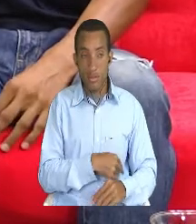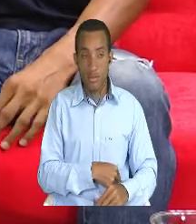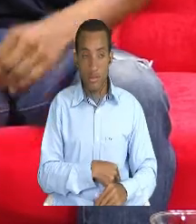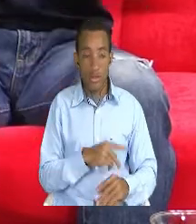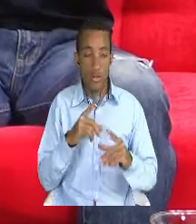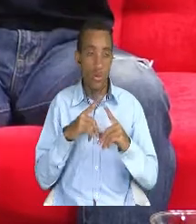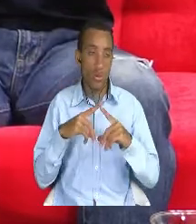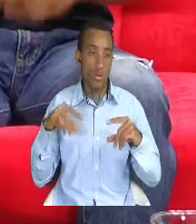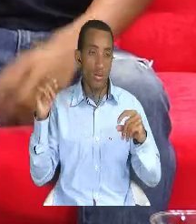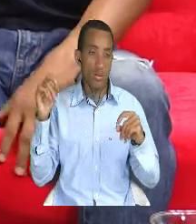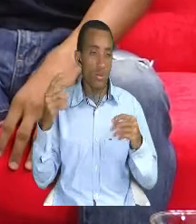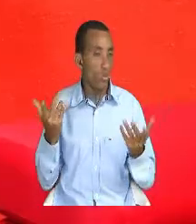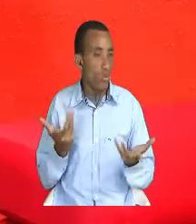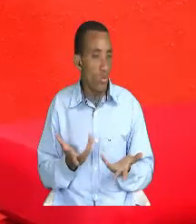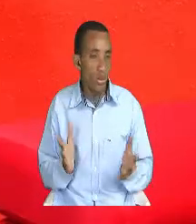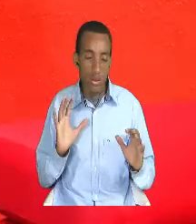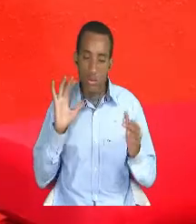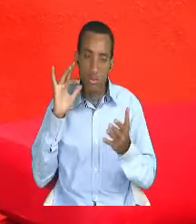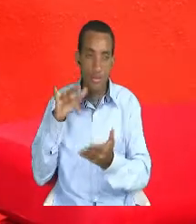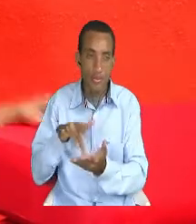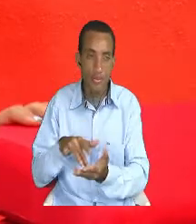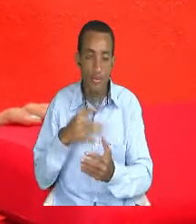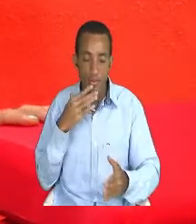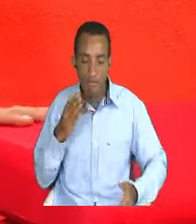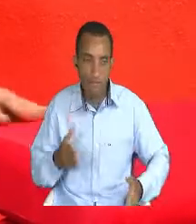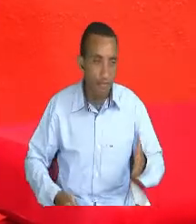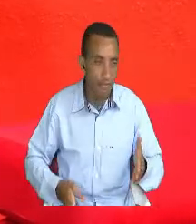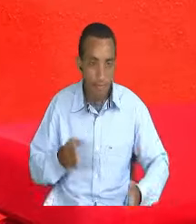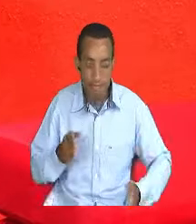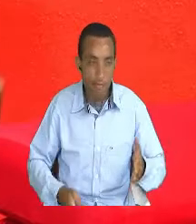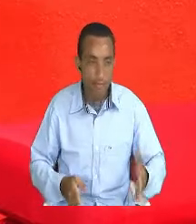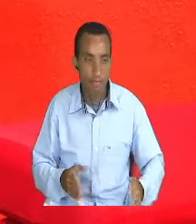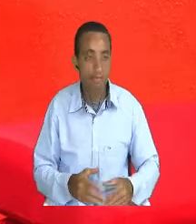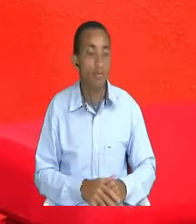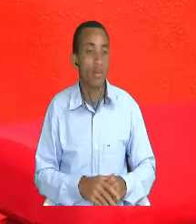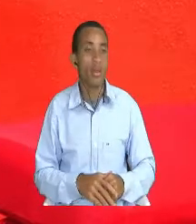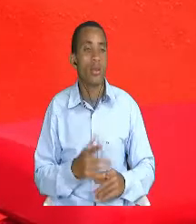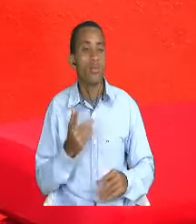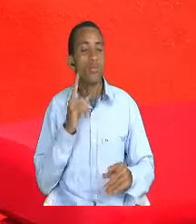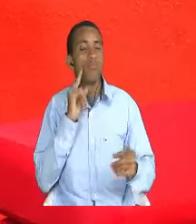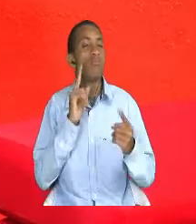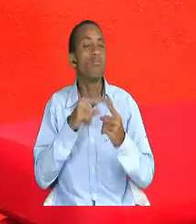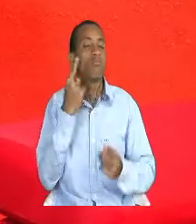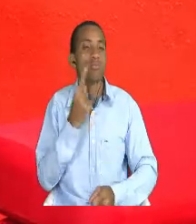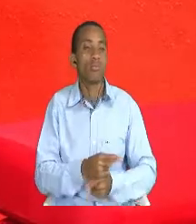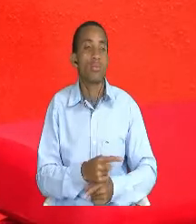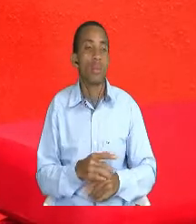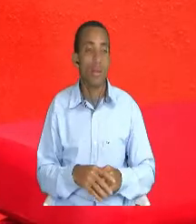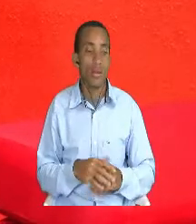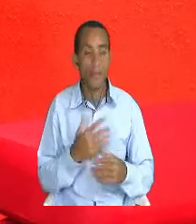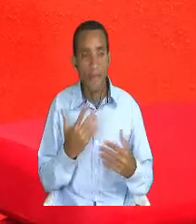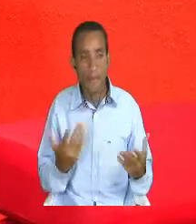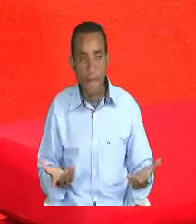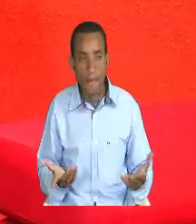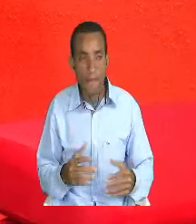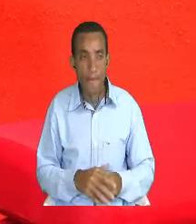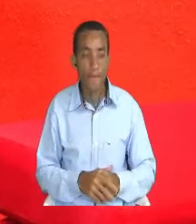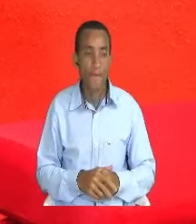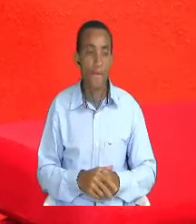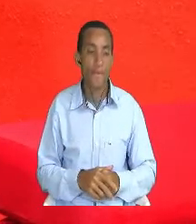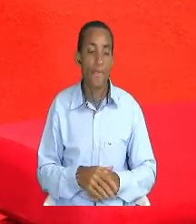Olímpicos y en las citas orbitales de atletismo. Claro que sí. Para cumplir ese objetivo que tú hablas a futuro, ¿verdad?